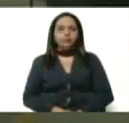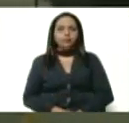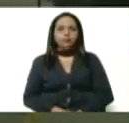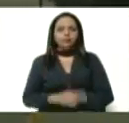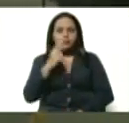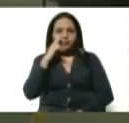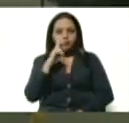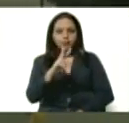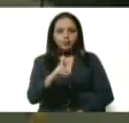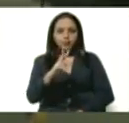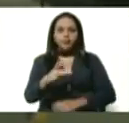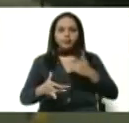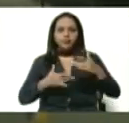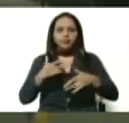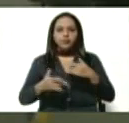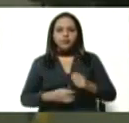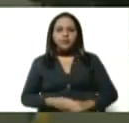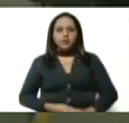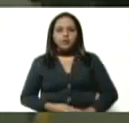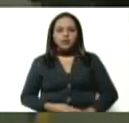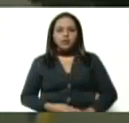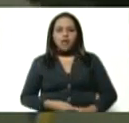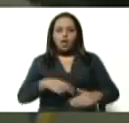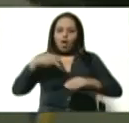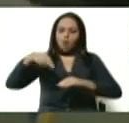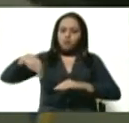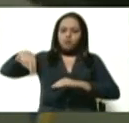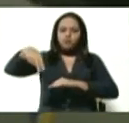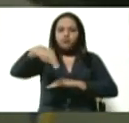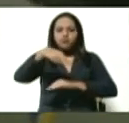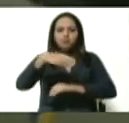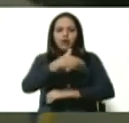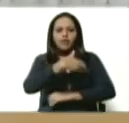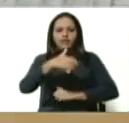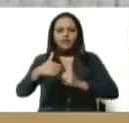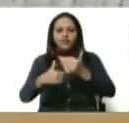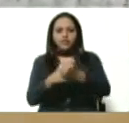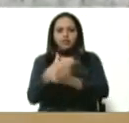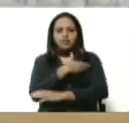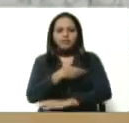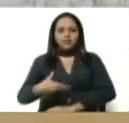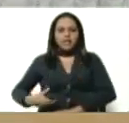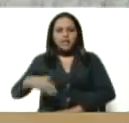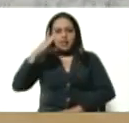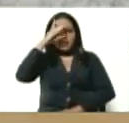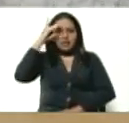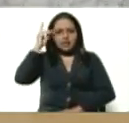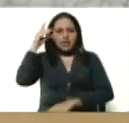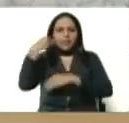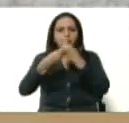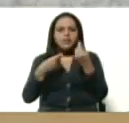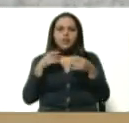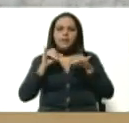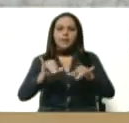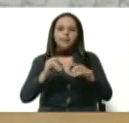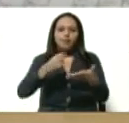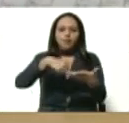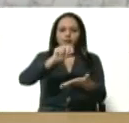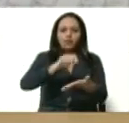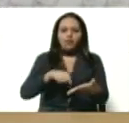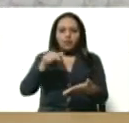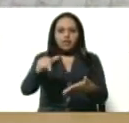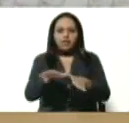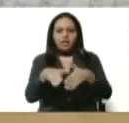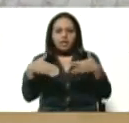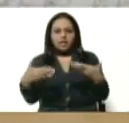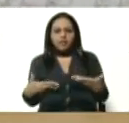Observamos a través de las imágenes el desplazamiento de la Vicepresidenta Ejecutiva de la República, Delcy Rodríguez, para estampar su rúbrica acá en este libro de acta,